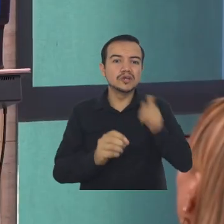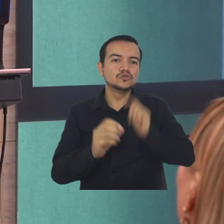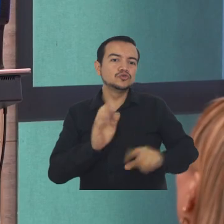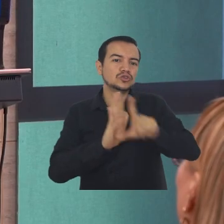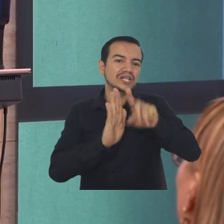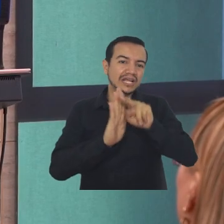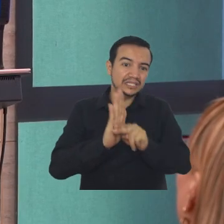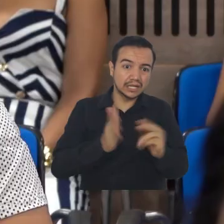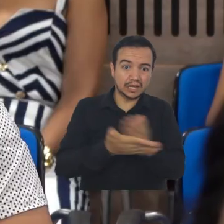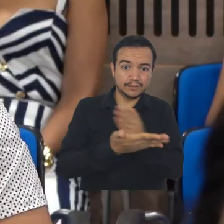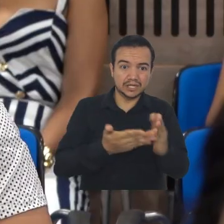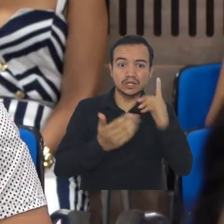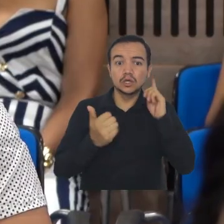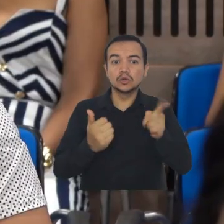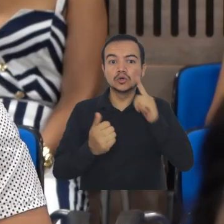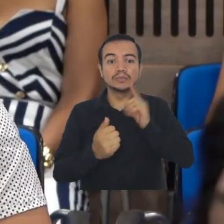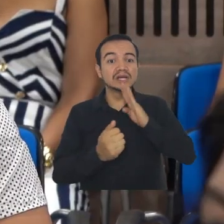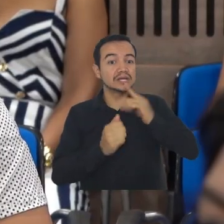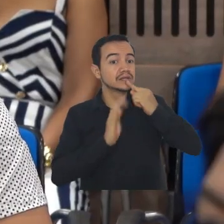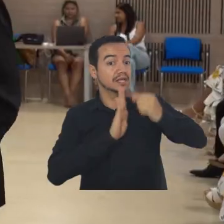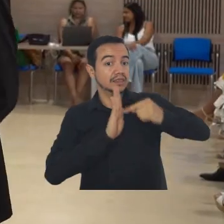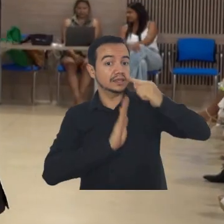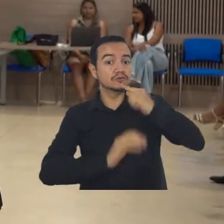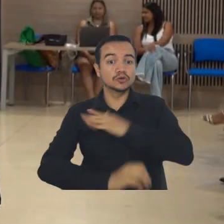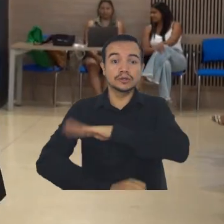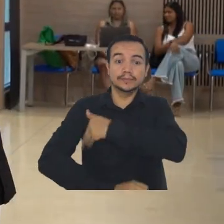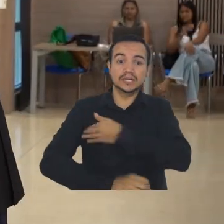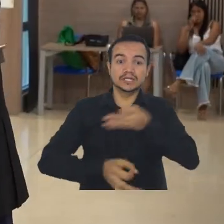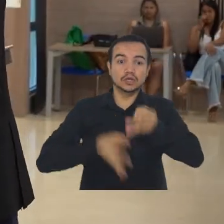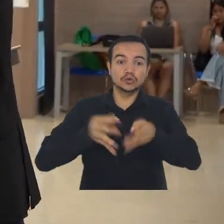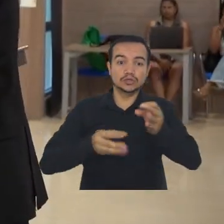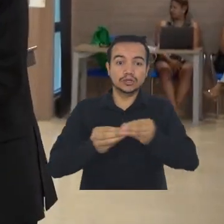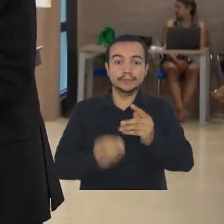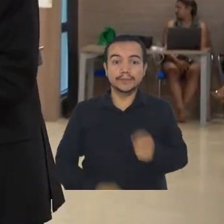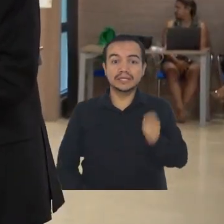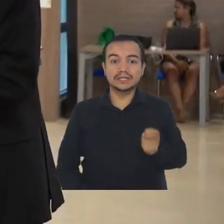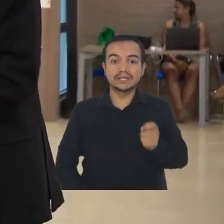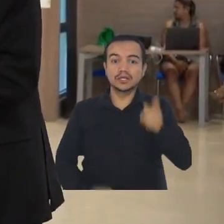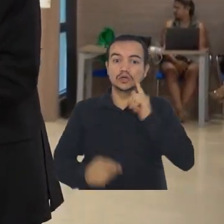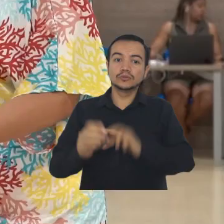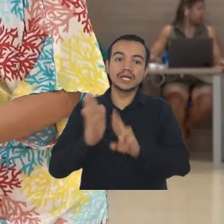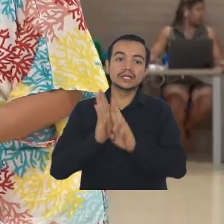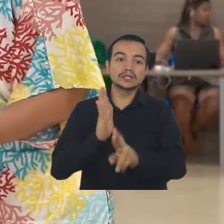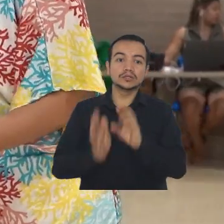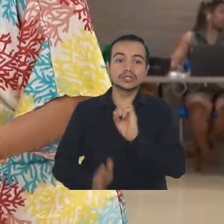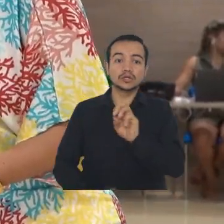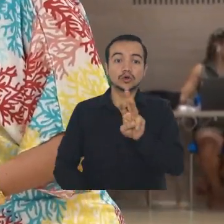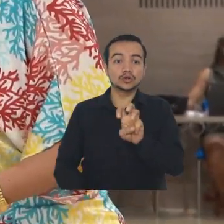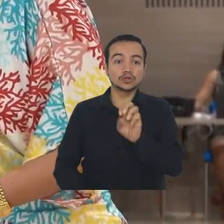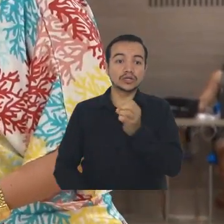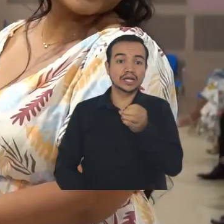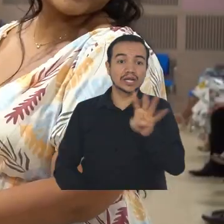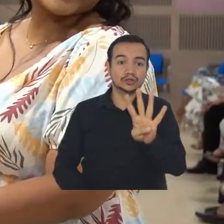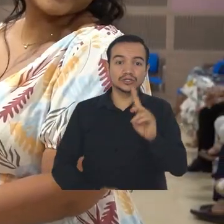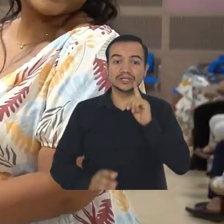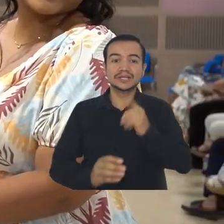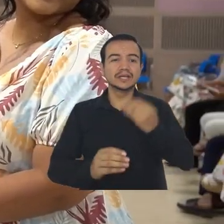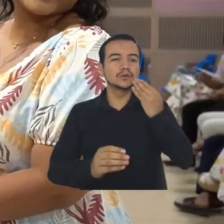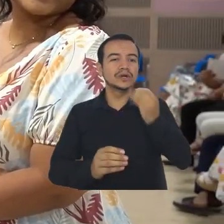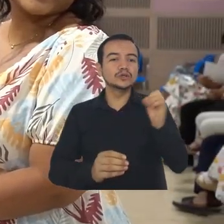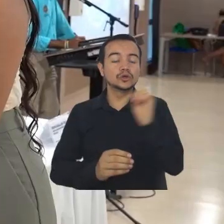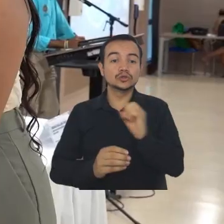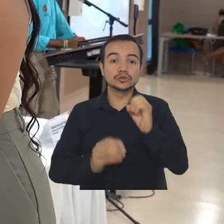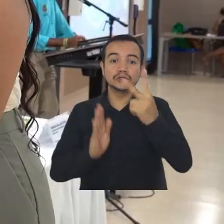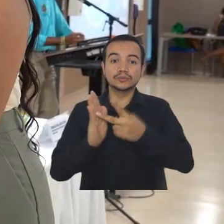derecho, gracias al aval que recibió por parte del Ministerio de Justicia y del Derecho mediante resolución 0814 del